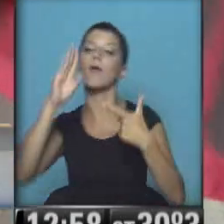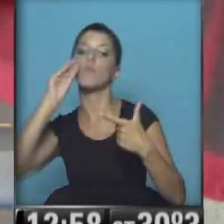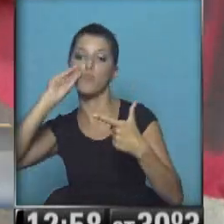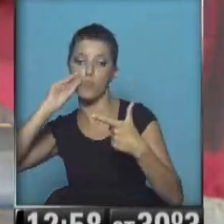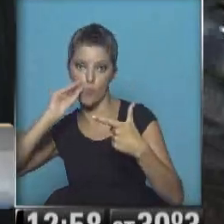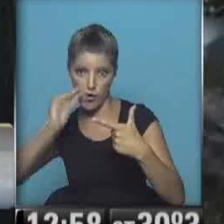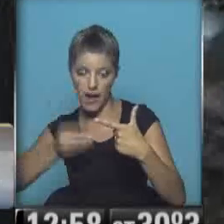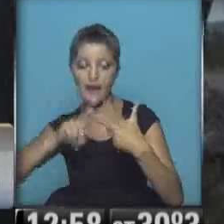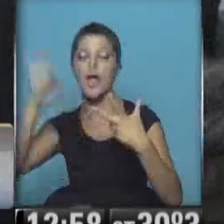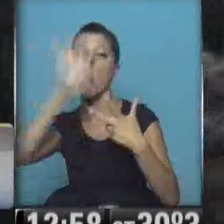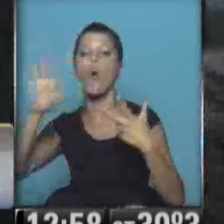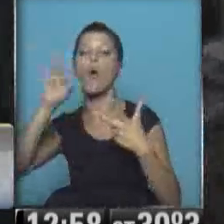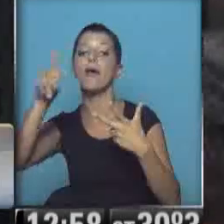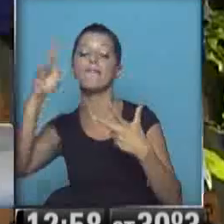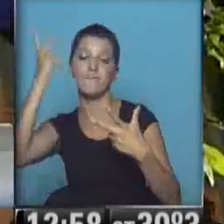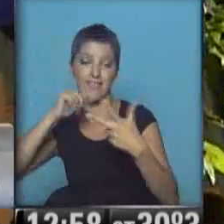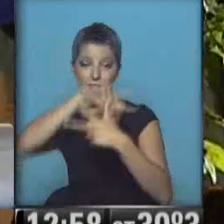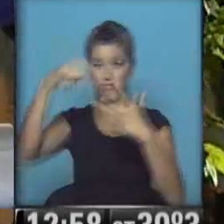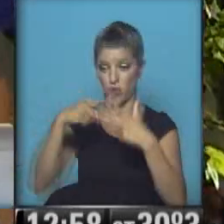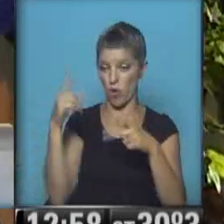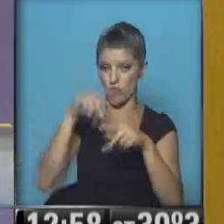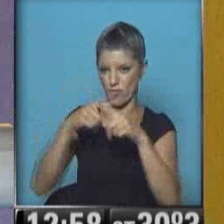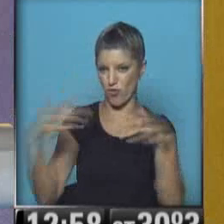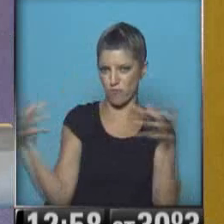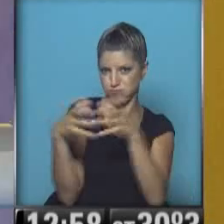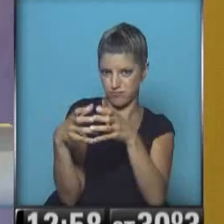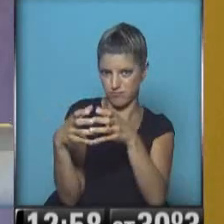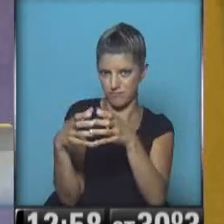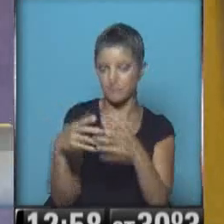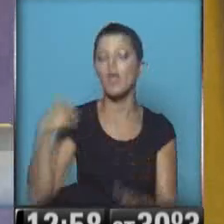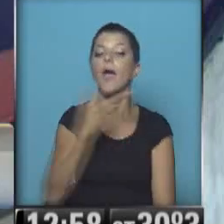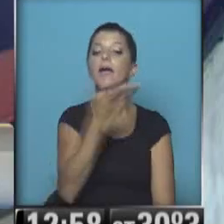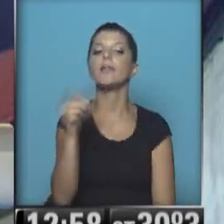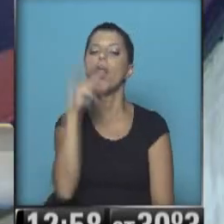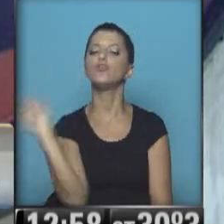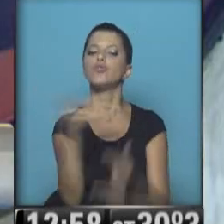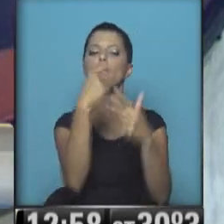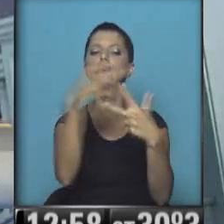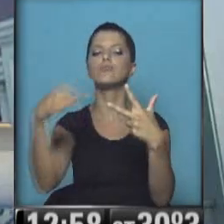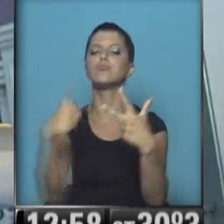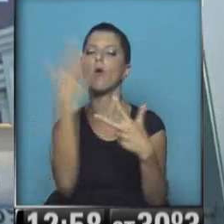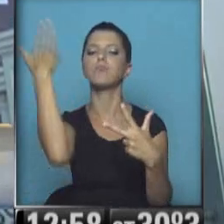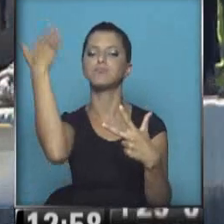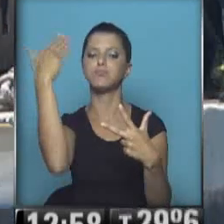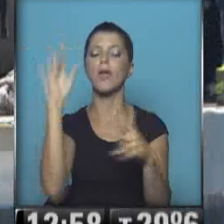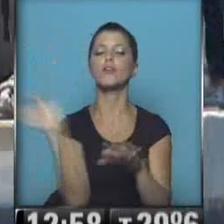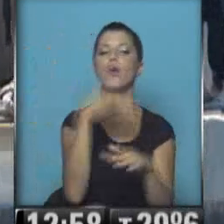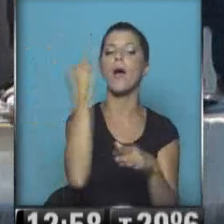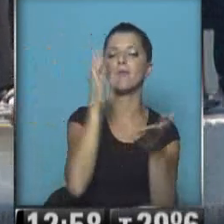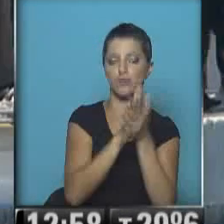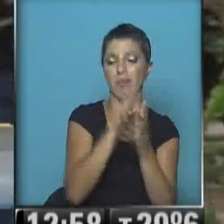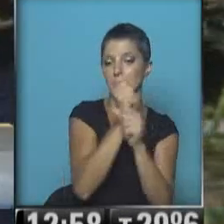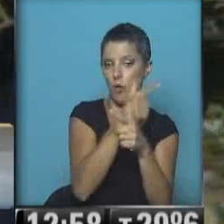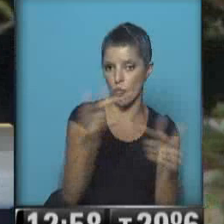el Frente Nacional en Francia. En general, los une un relato en el que son equivalentes el desempleo, las